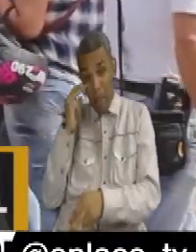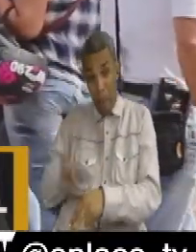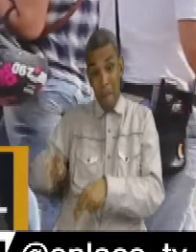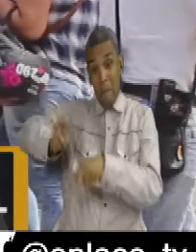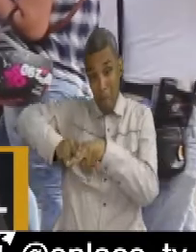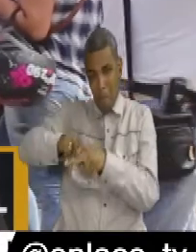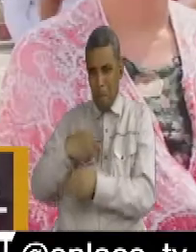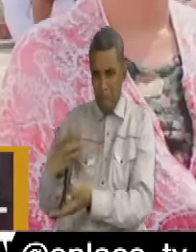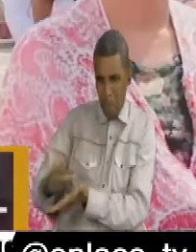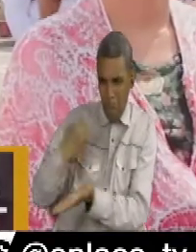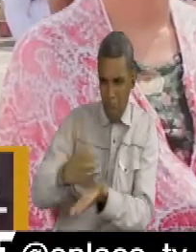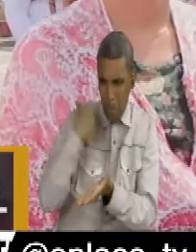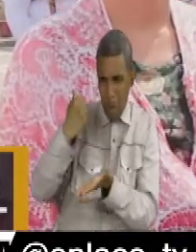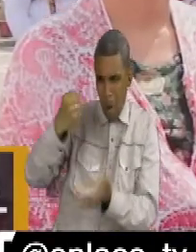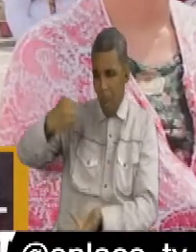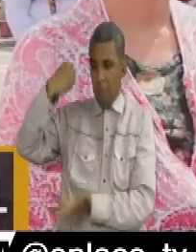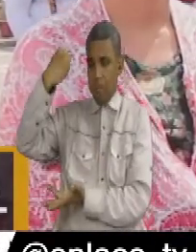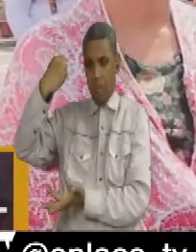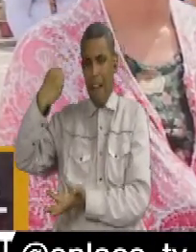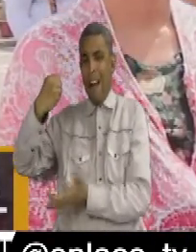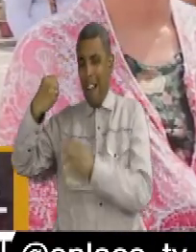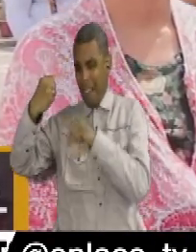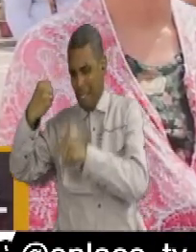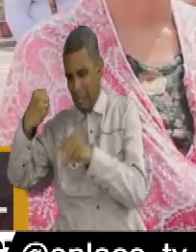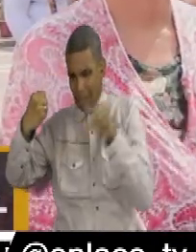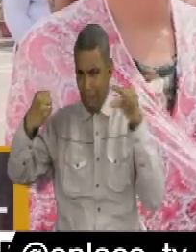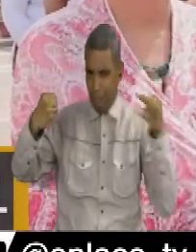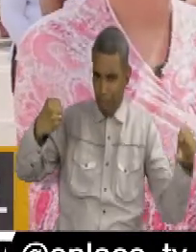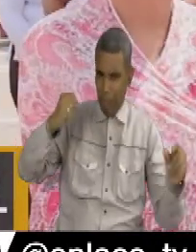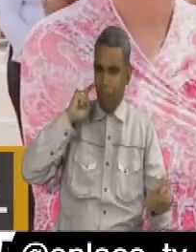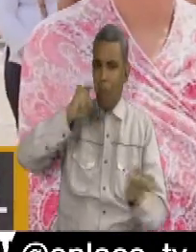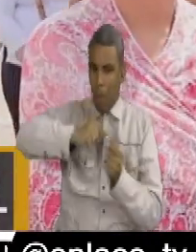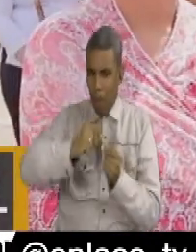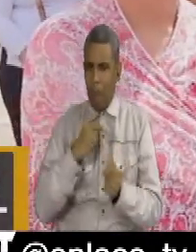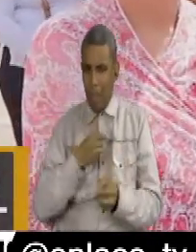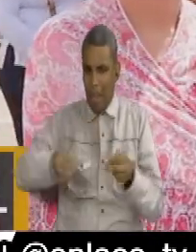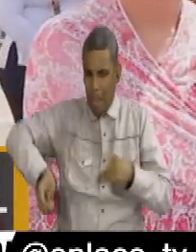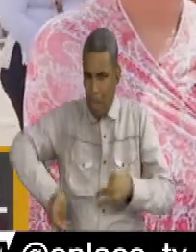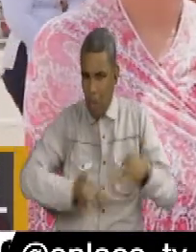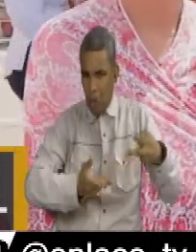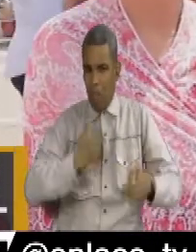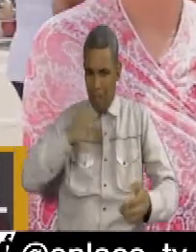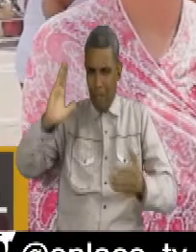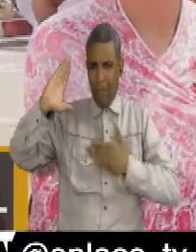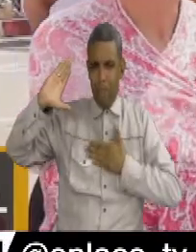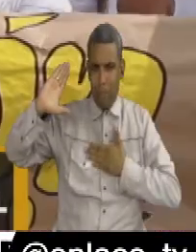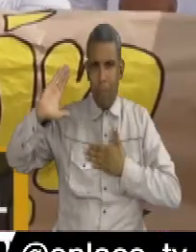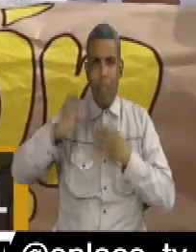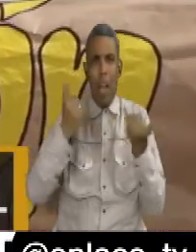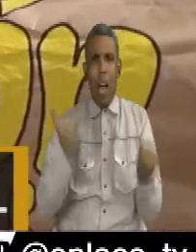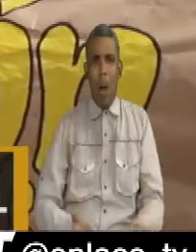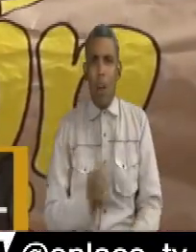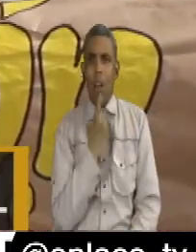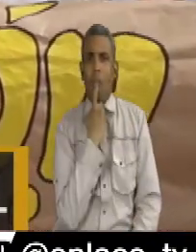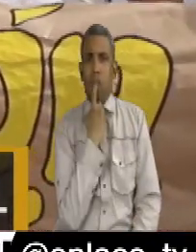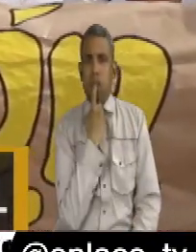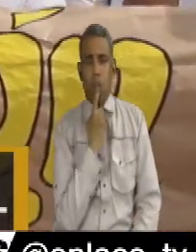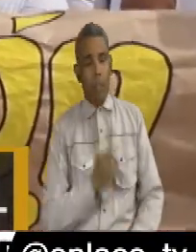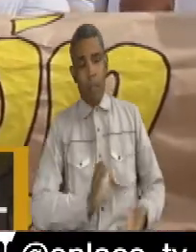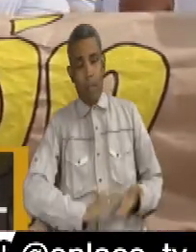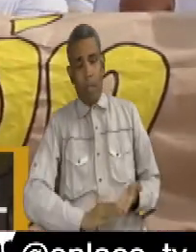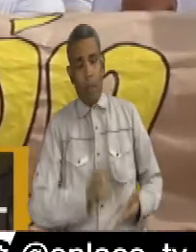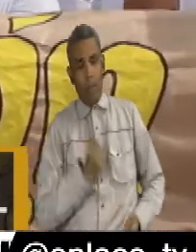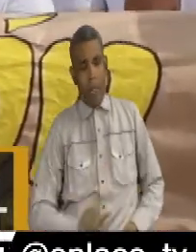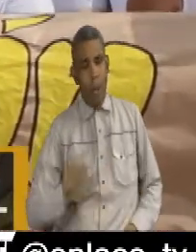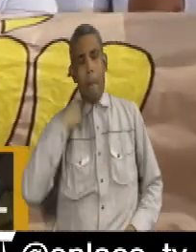refinanciar la educación. Sin embargo, hoy le dice al pueblo colombiano que no hay recursos para la educación, dejando a la educación como